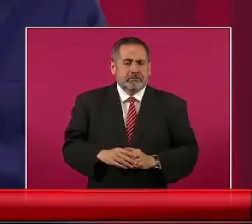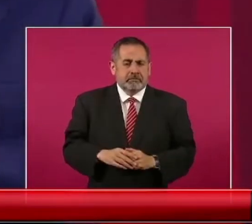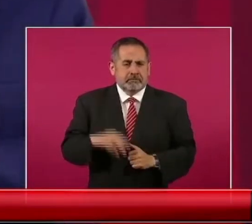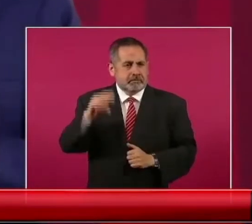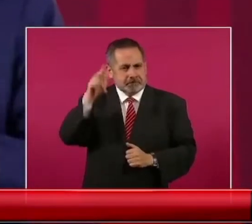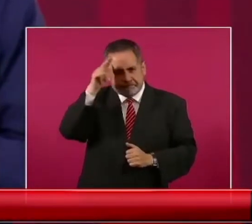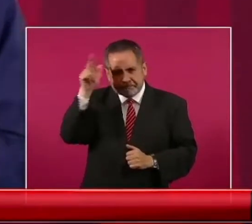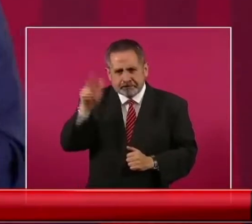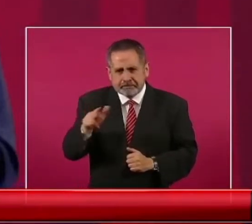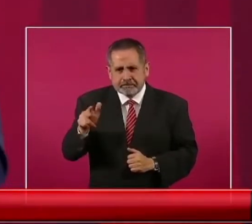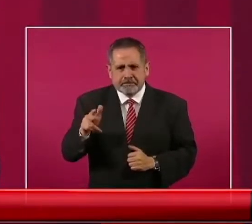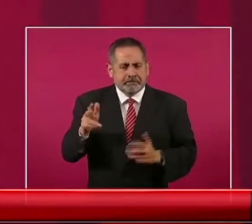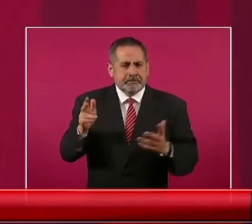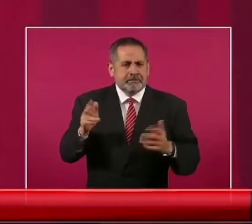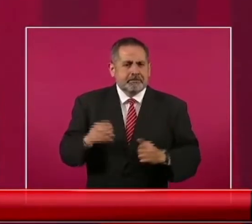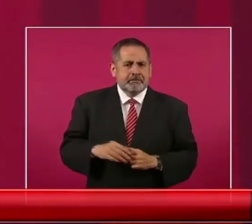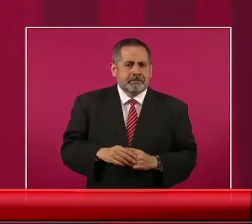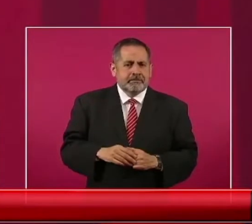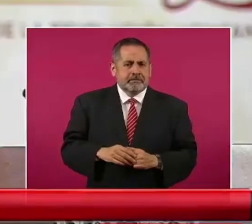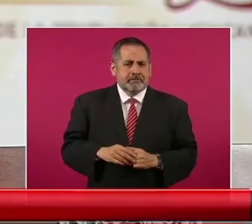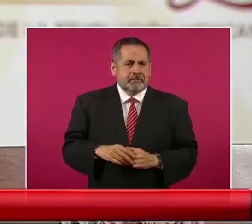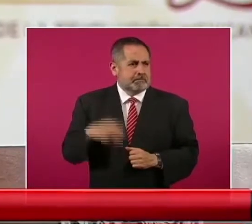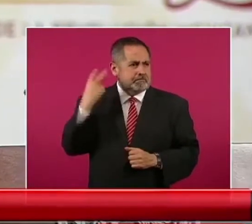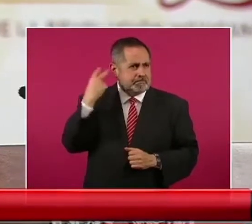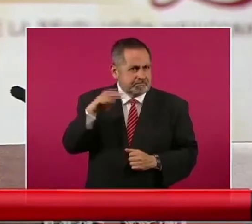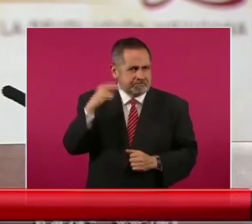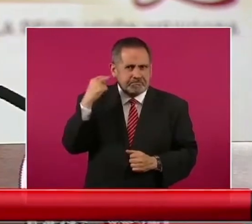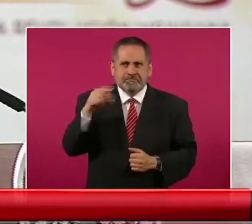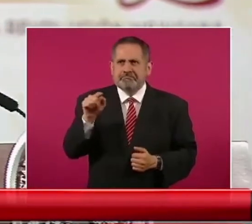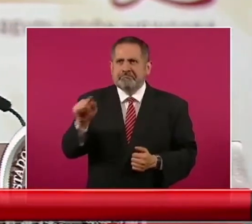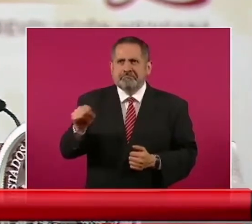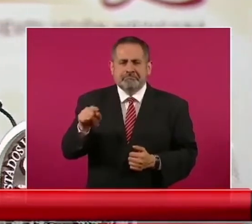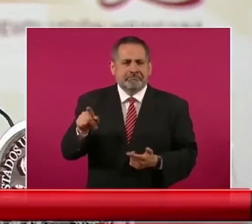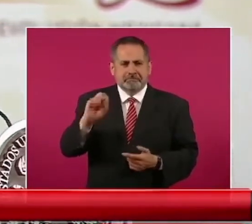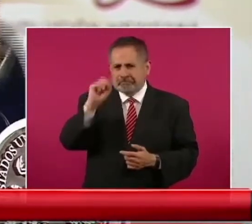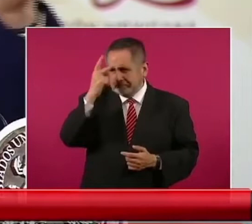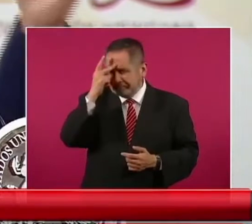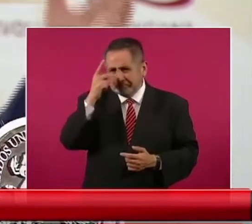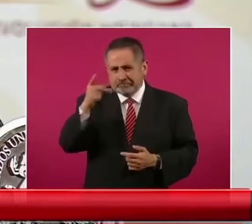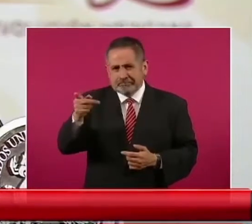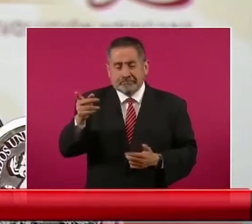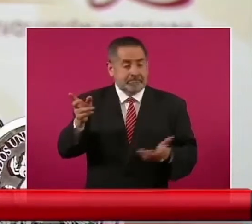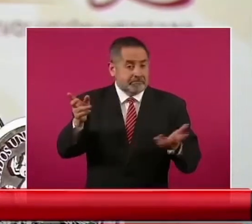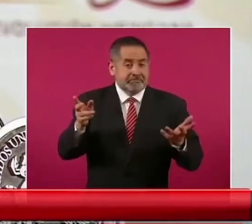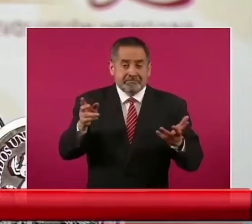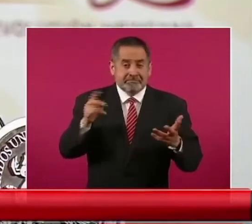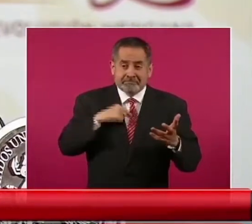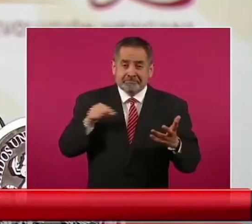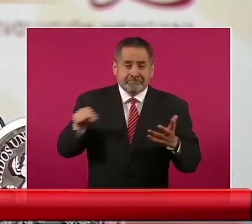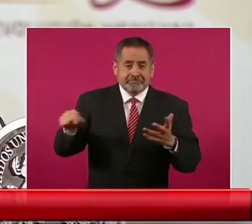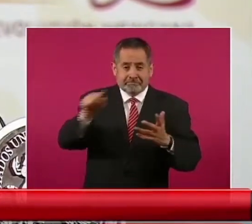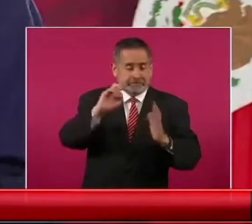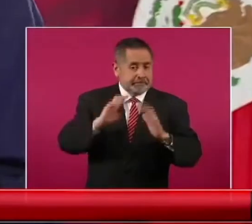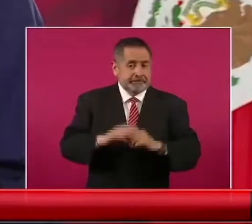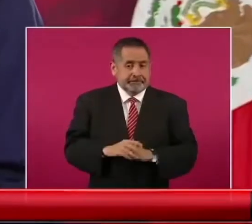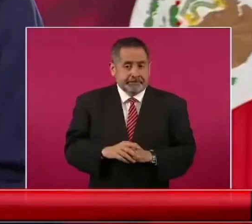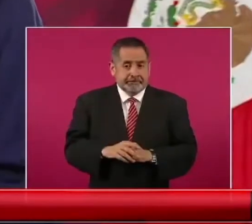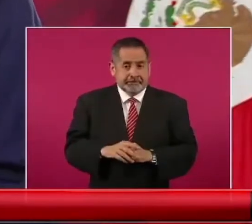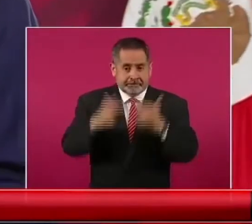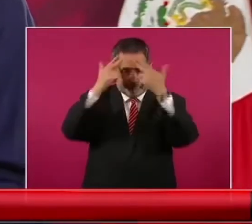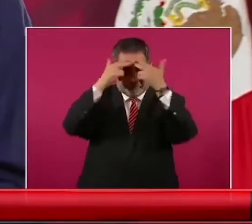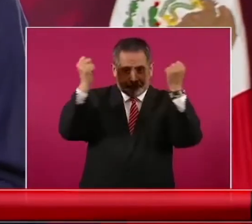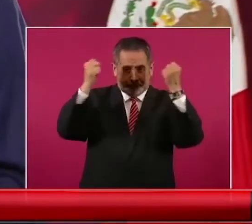en Hidalgo en Veracruz es San Luis Potosí en la